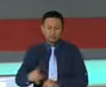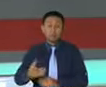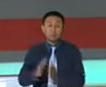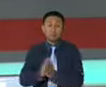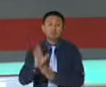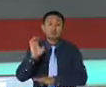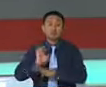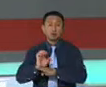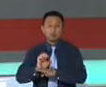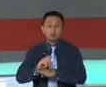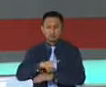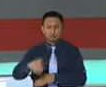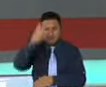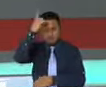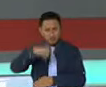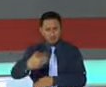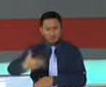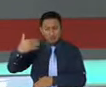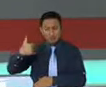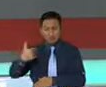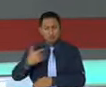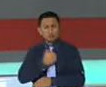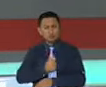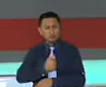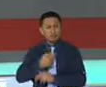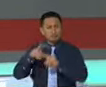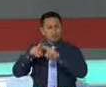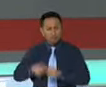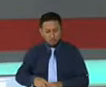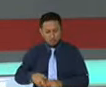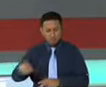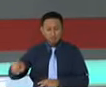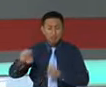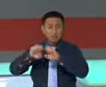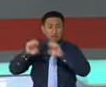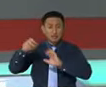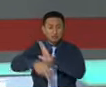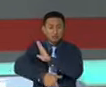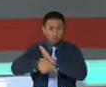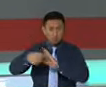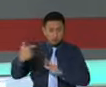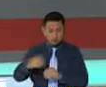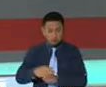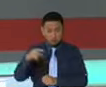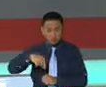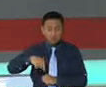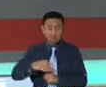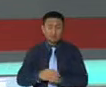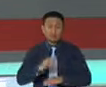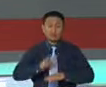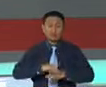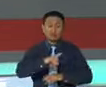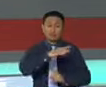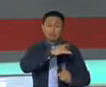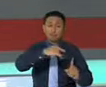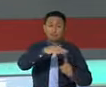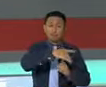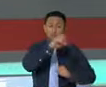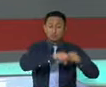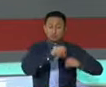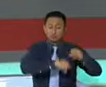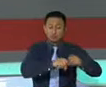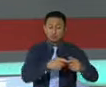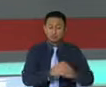de revisar las decisiones arbitrales que daban razón a la petrolera en su conflicto en el país referente al daño ambiental provocado en la